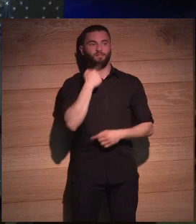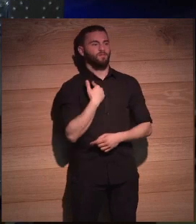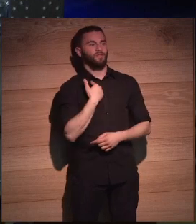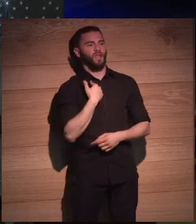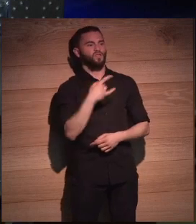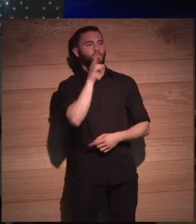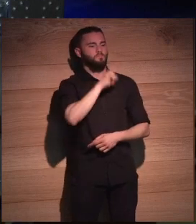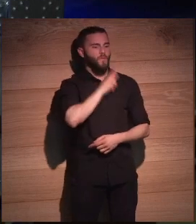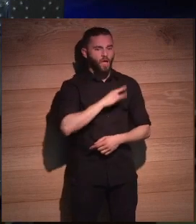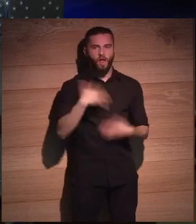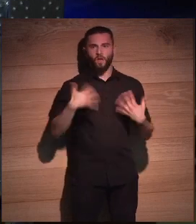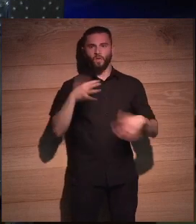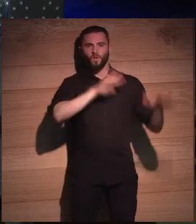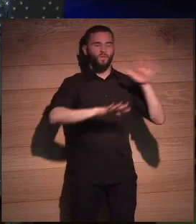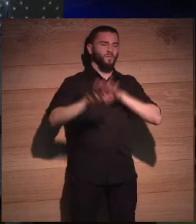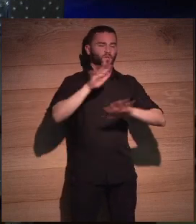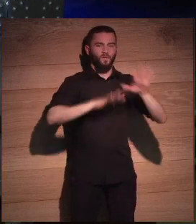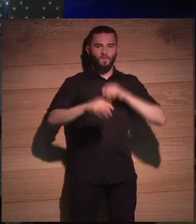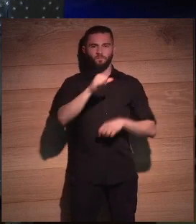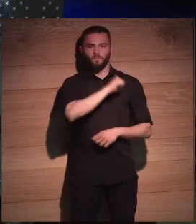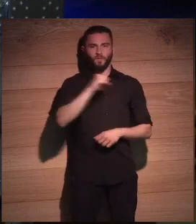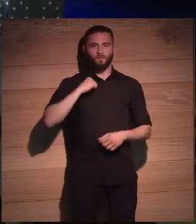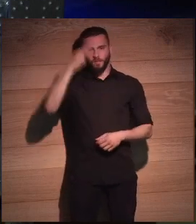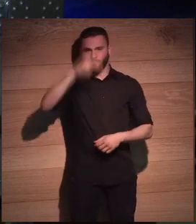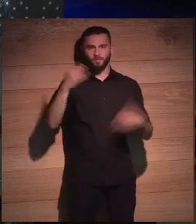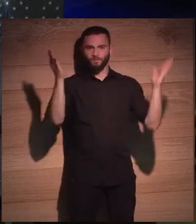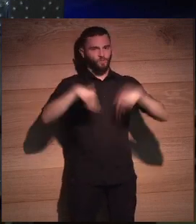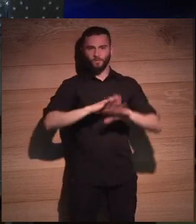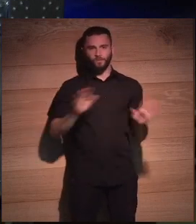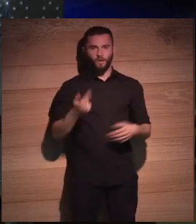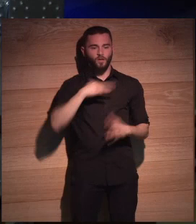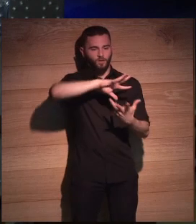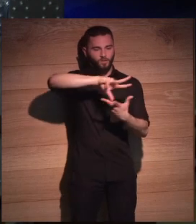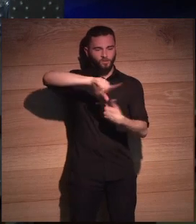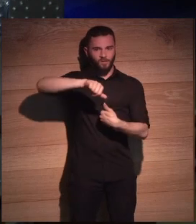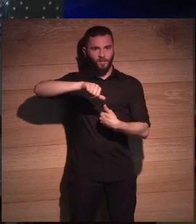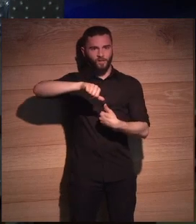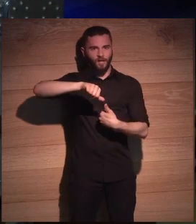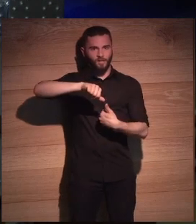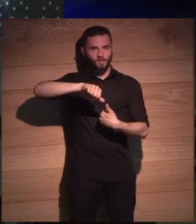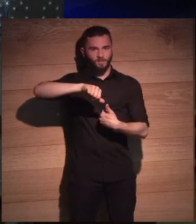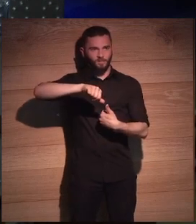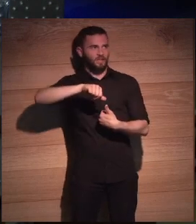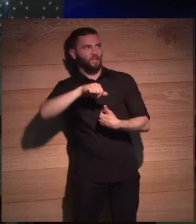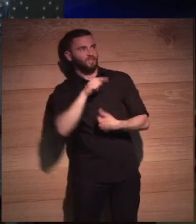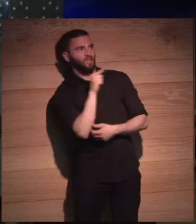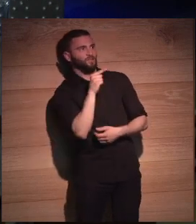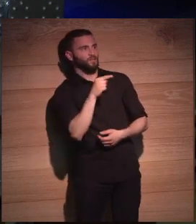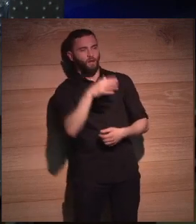desastre, nadie respeta mi privacidad, estoy harto de leer noticias escandalosas en la prensa sobre esto, aquello y lo de más